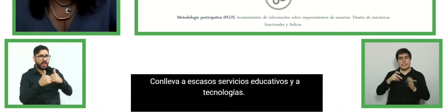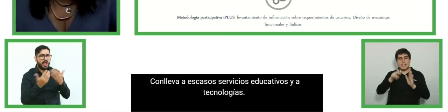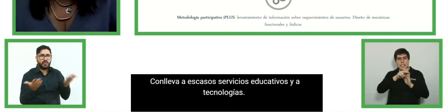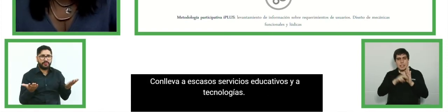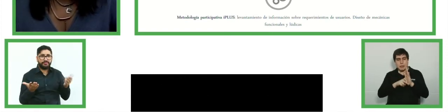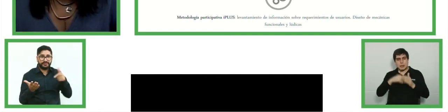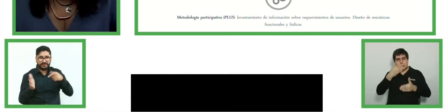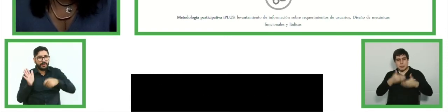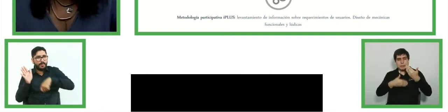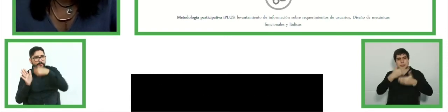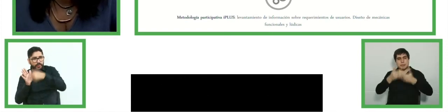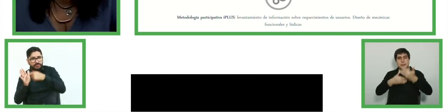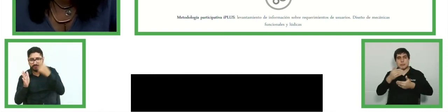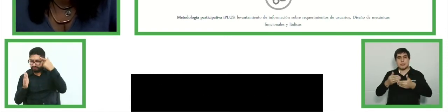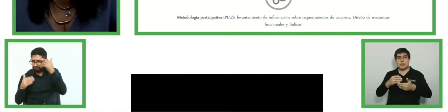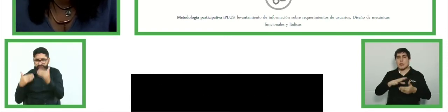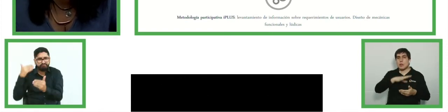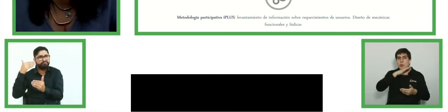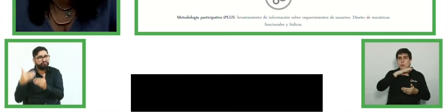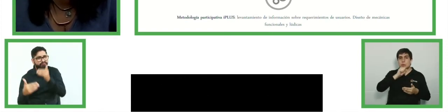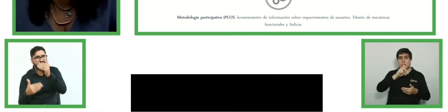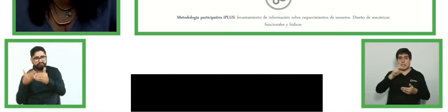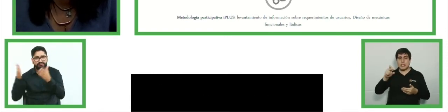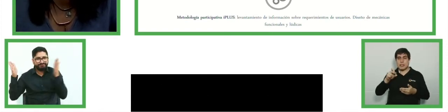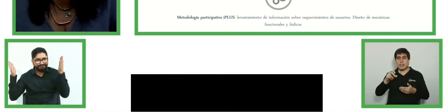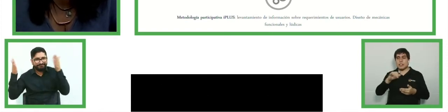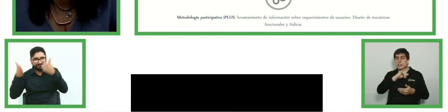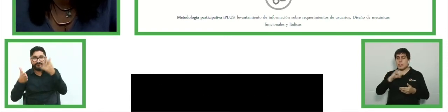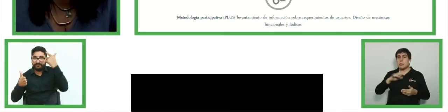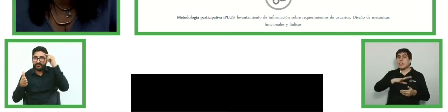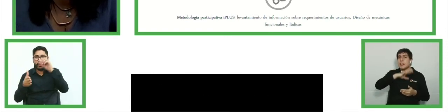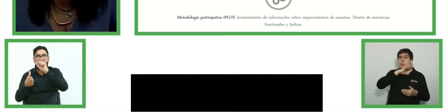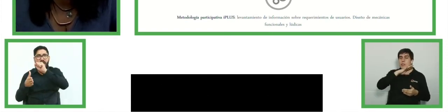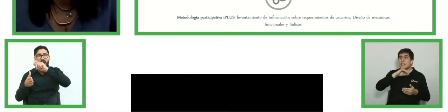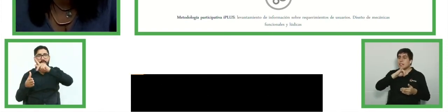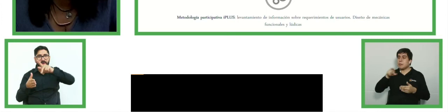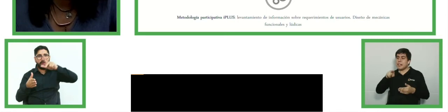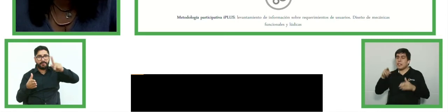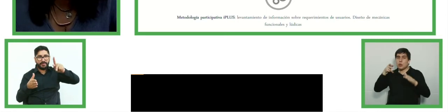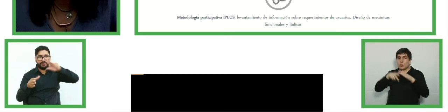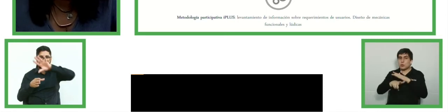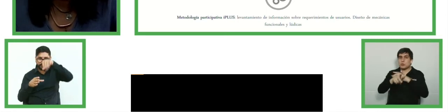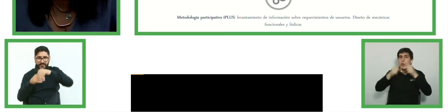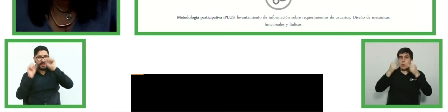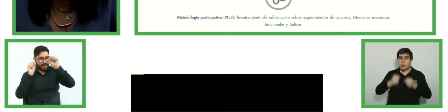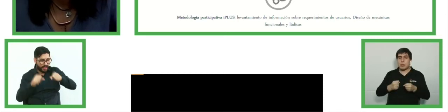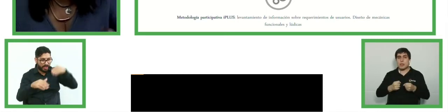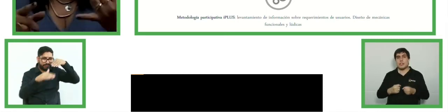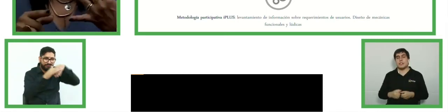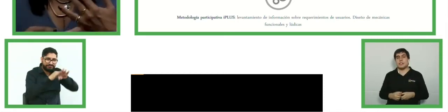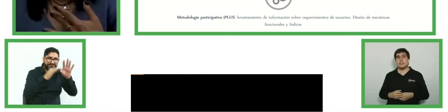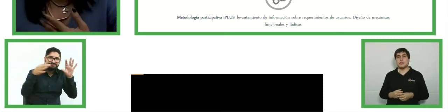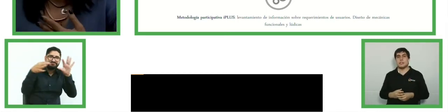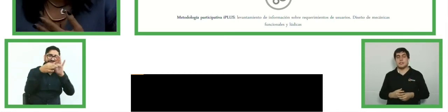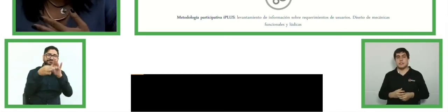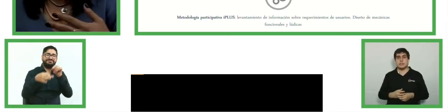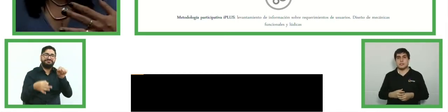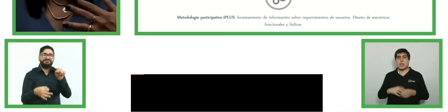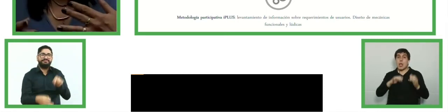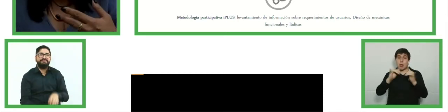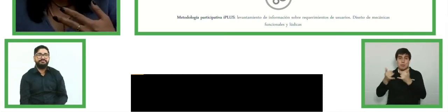de la plataforma asegura la usabilidad y accesibilidad para los diferentes usuarios,